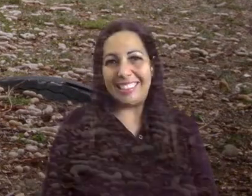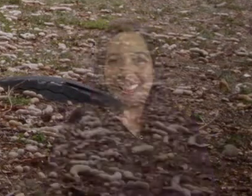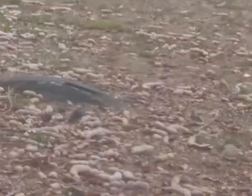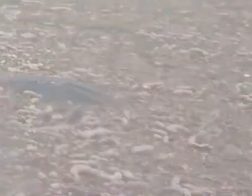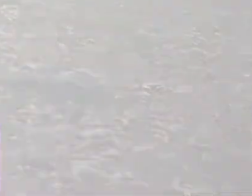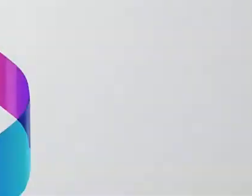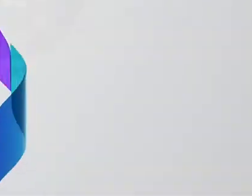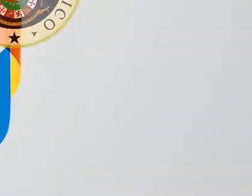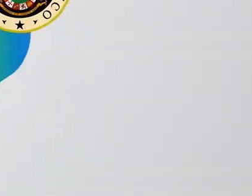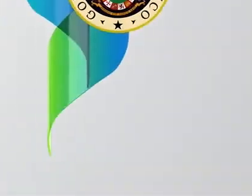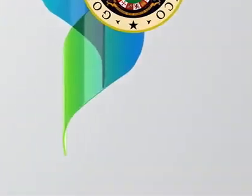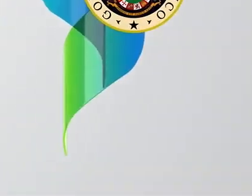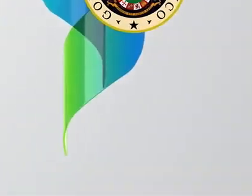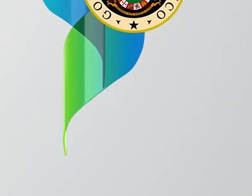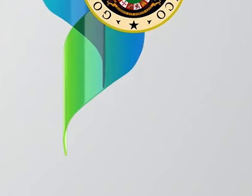suceder